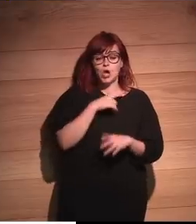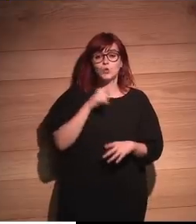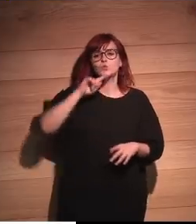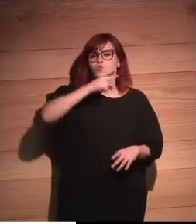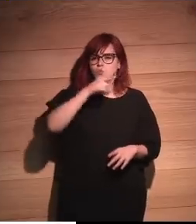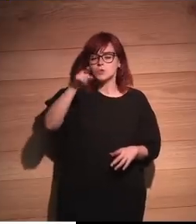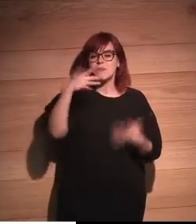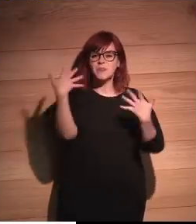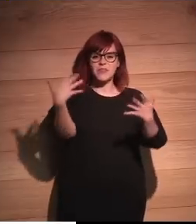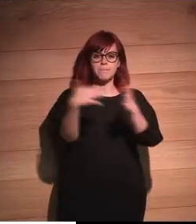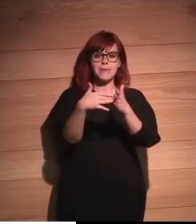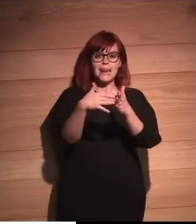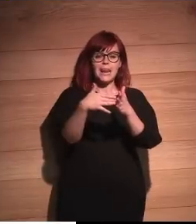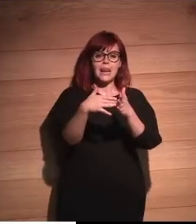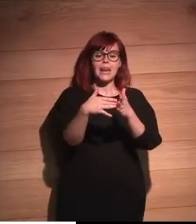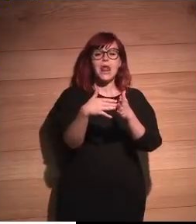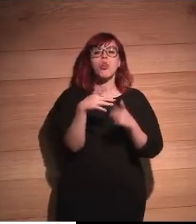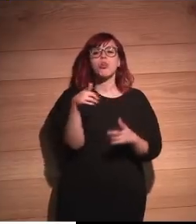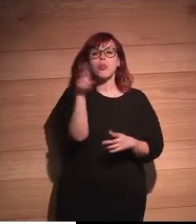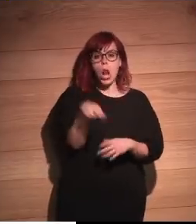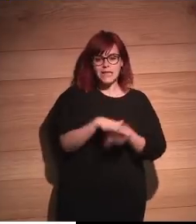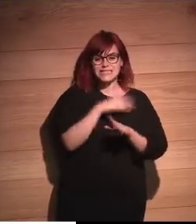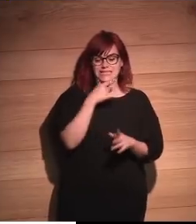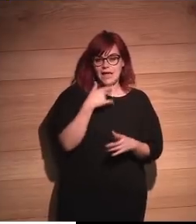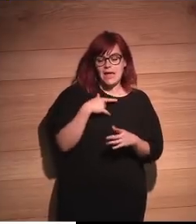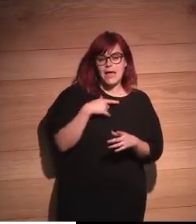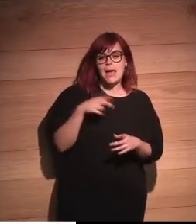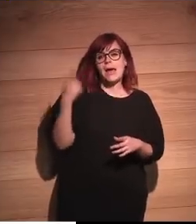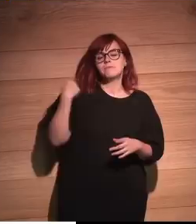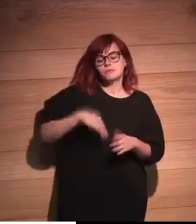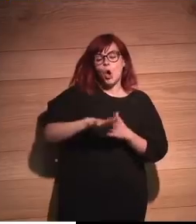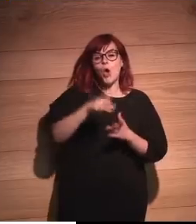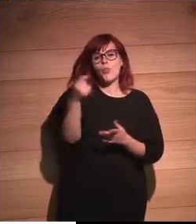Rusia tiene aproximadamente $10.000 de renta per cápita. Está